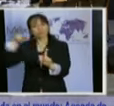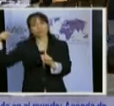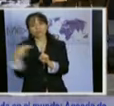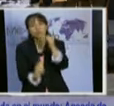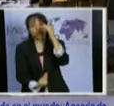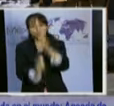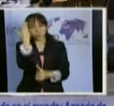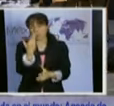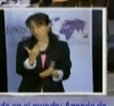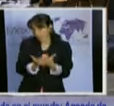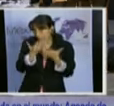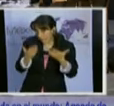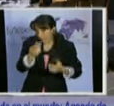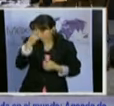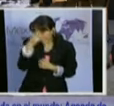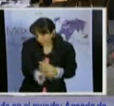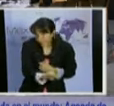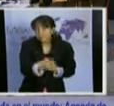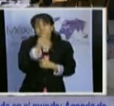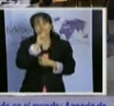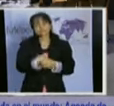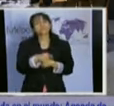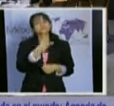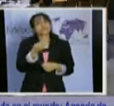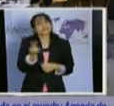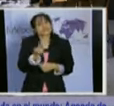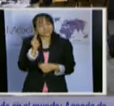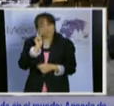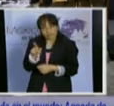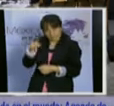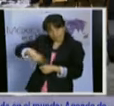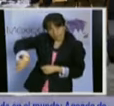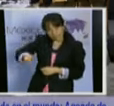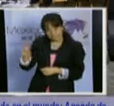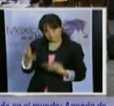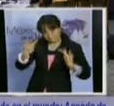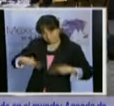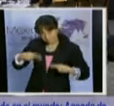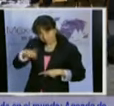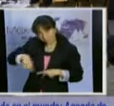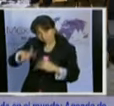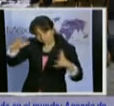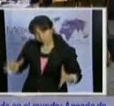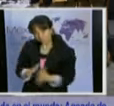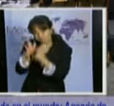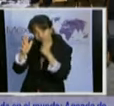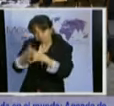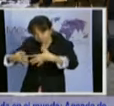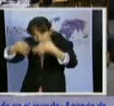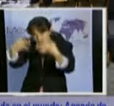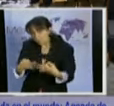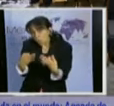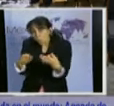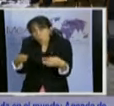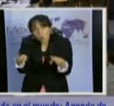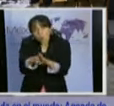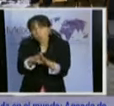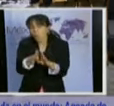garantizar que la participación de la sociedad civil se traduzca en iniciativas específicas y en